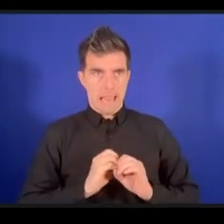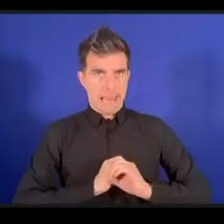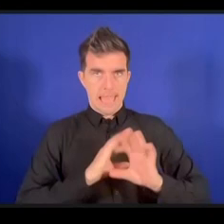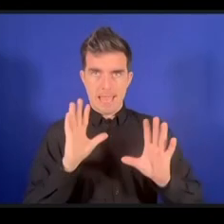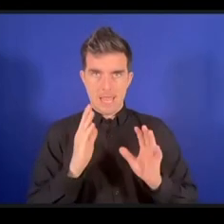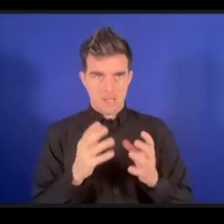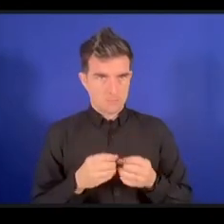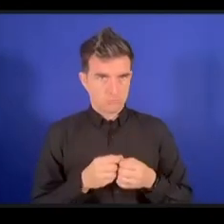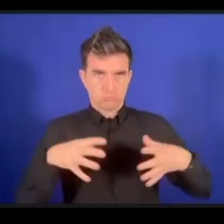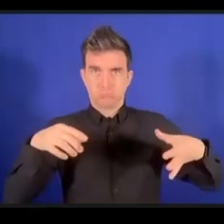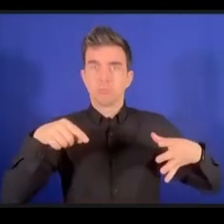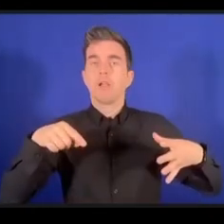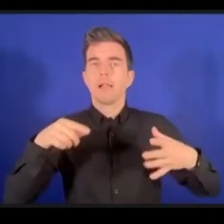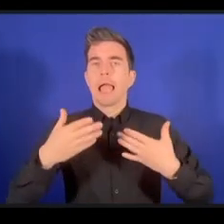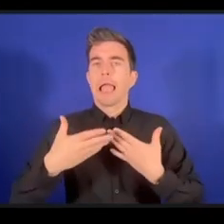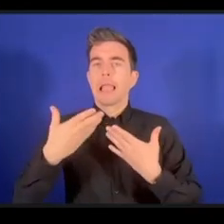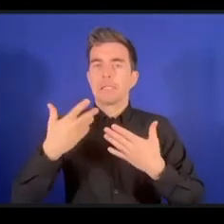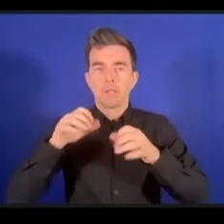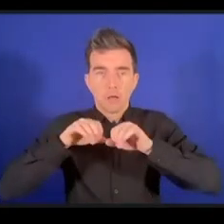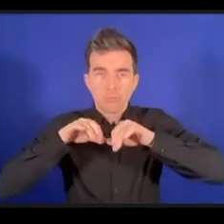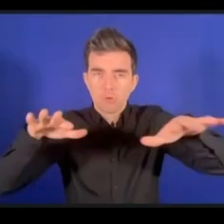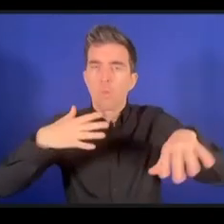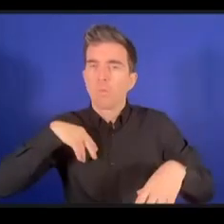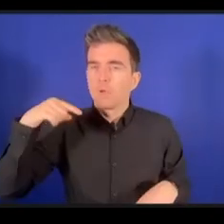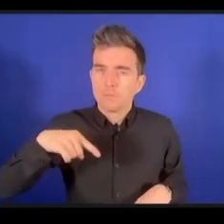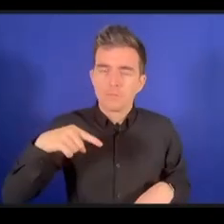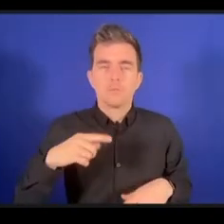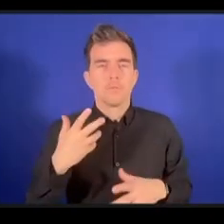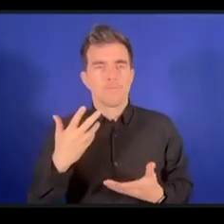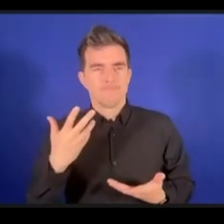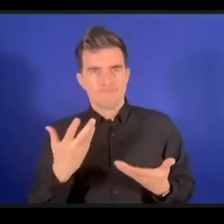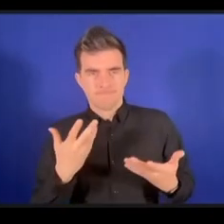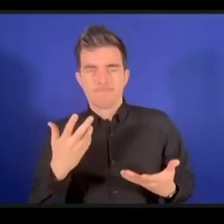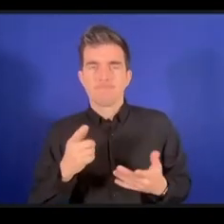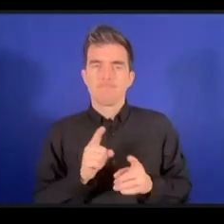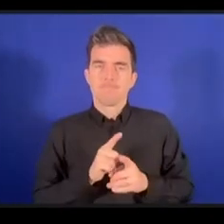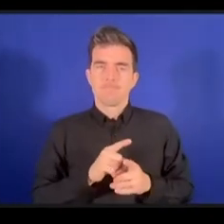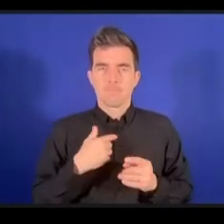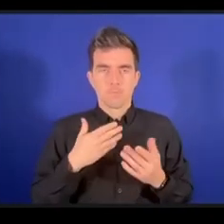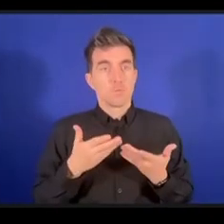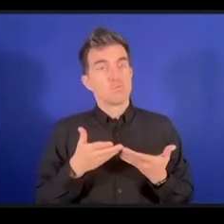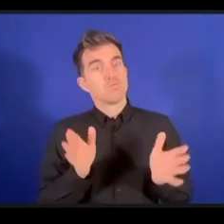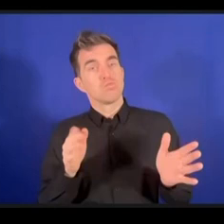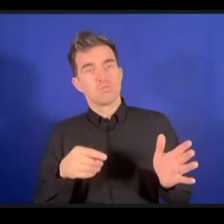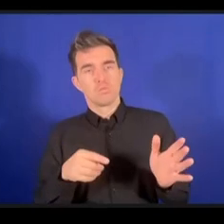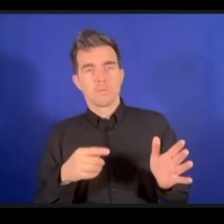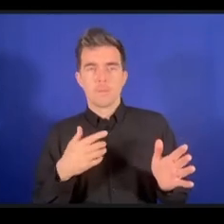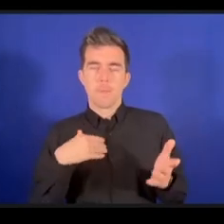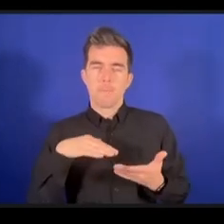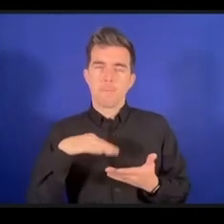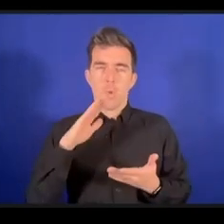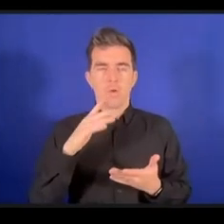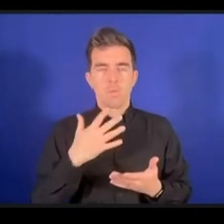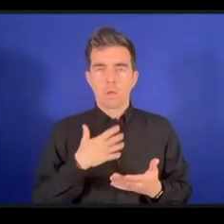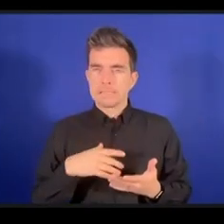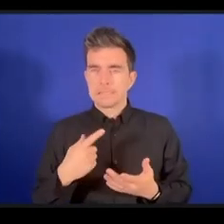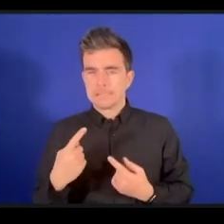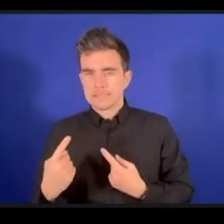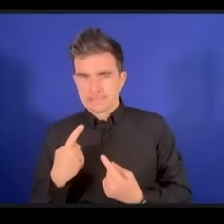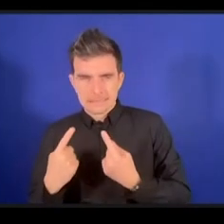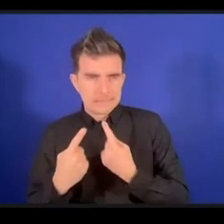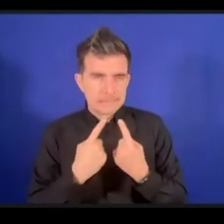nuestro dominio no que estamos discutiendo aquí en las coaliciones eh dinámicas para crear capacidad